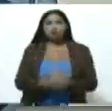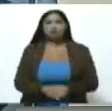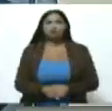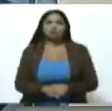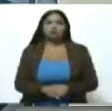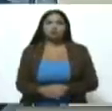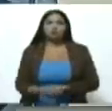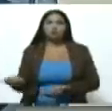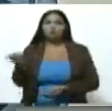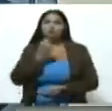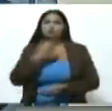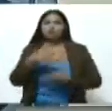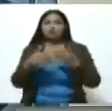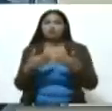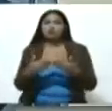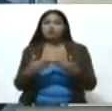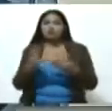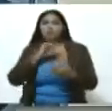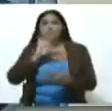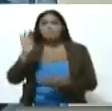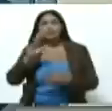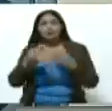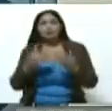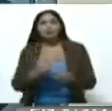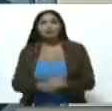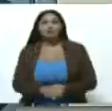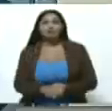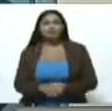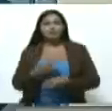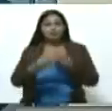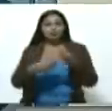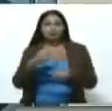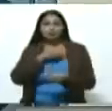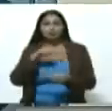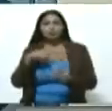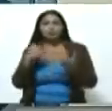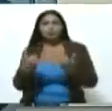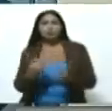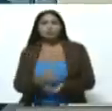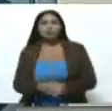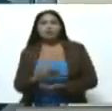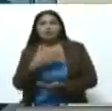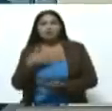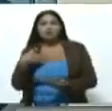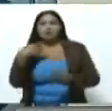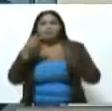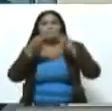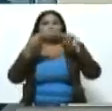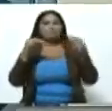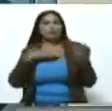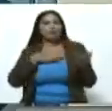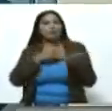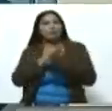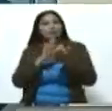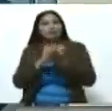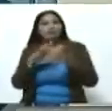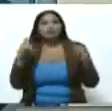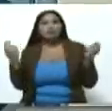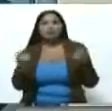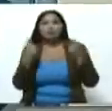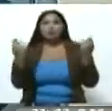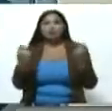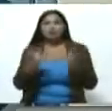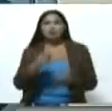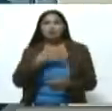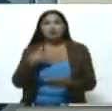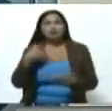magnicidio en un país como el nuestro, que desea paz, tranquilidad, prosperidad, que